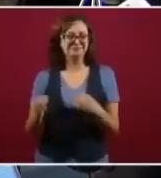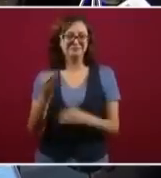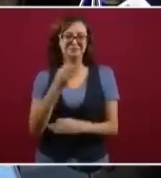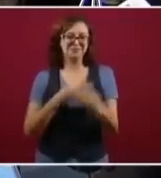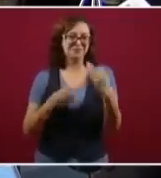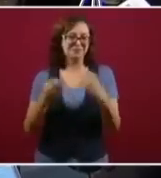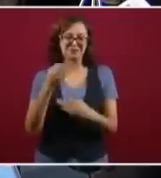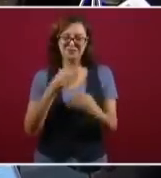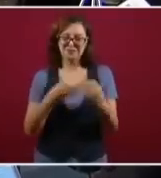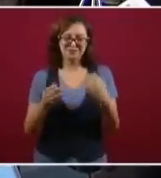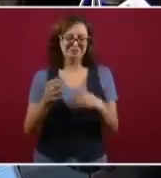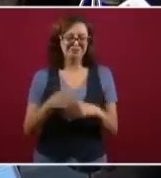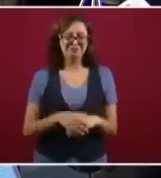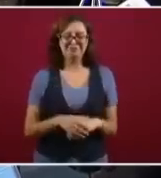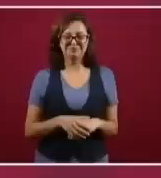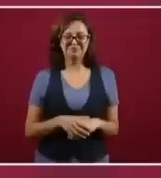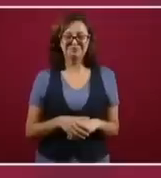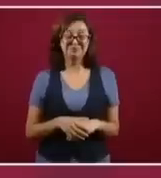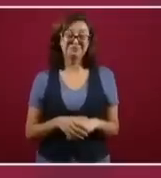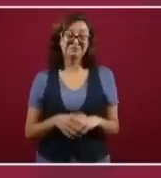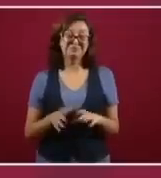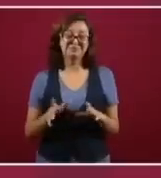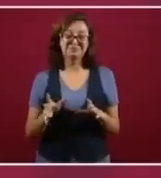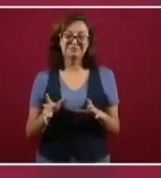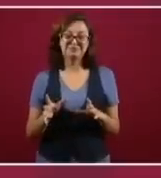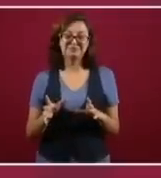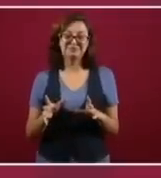resuelvan los